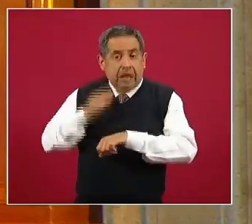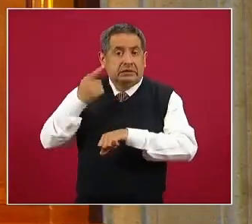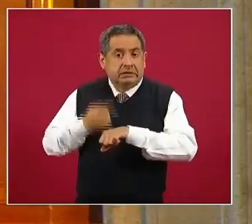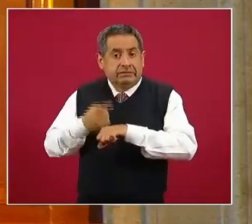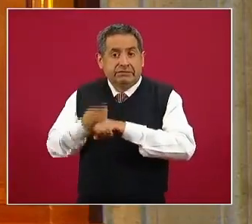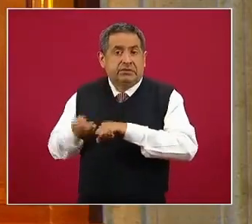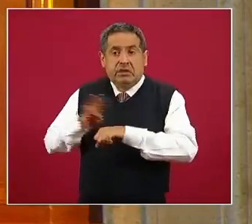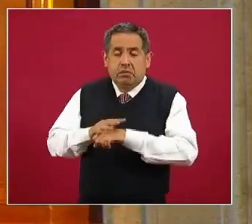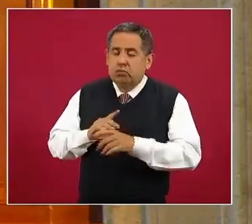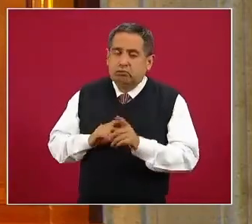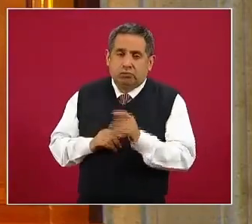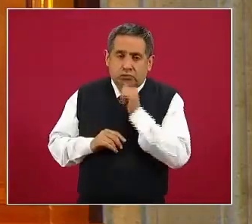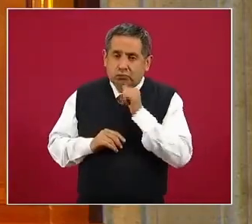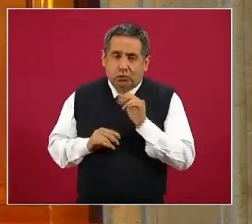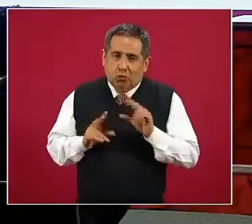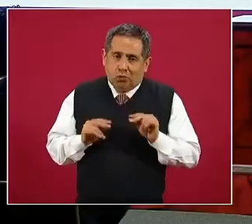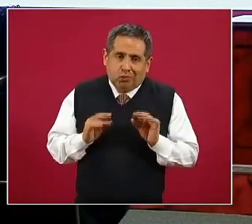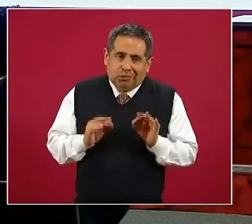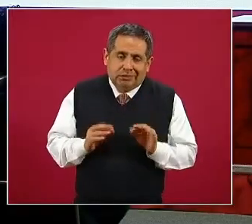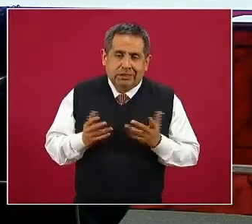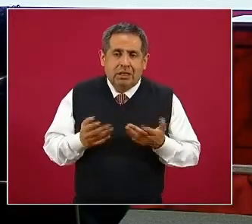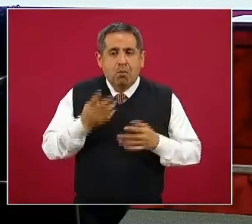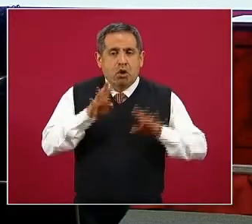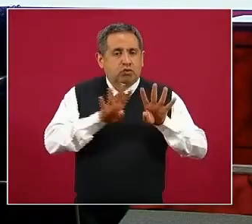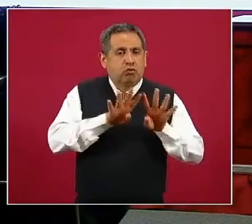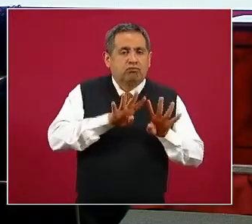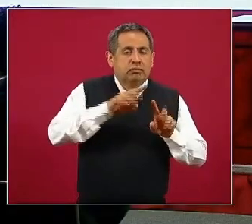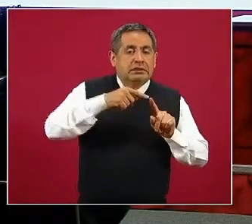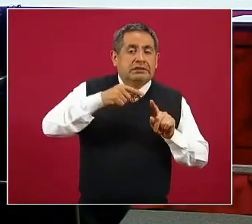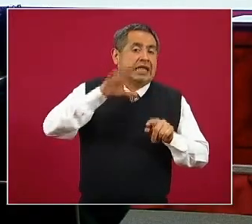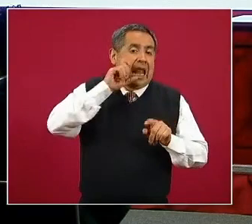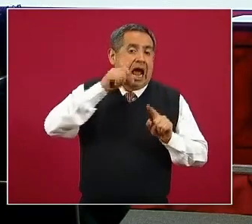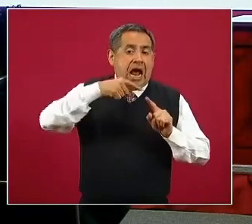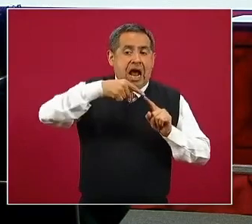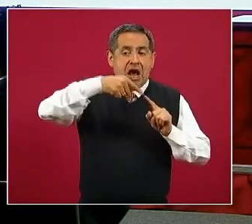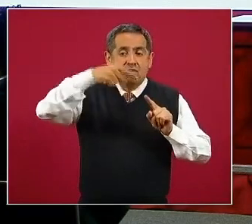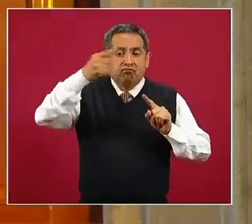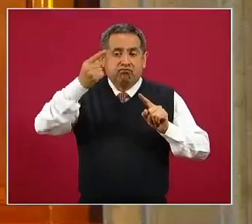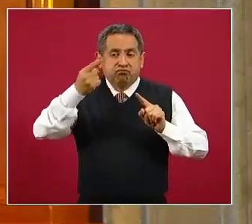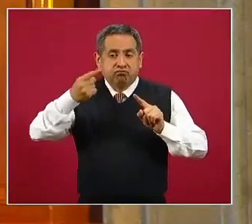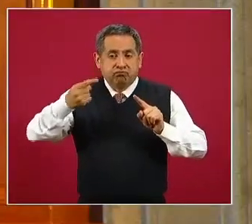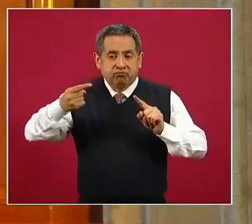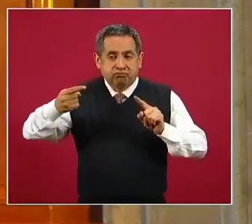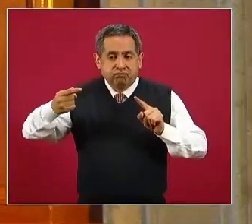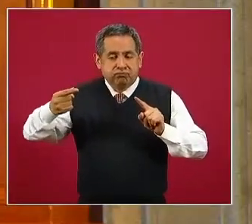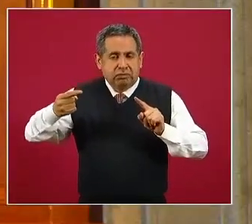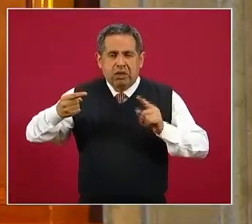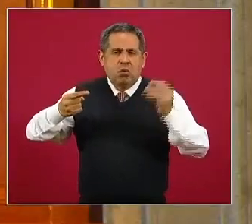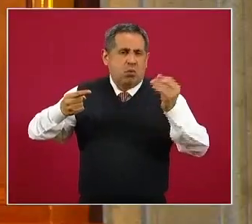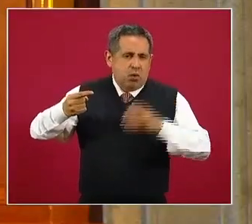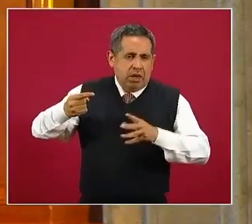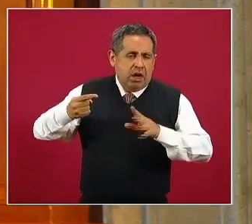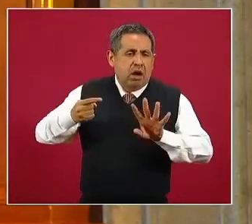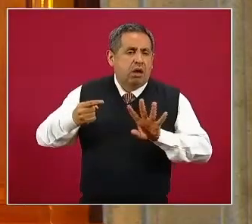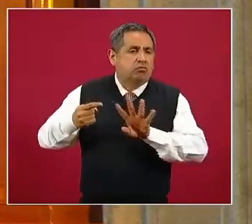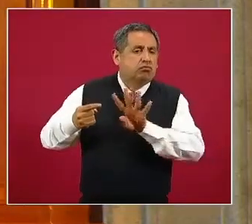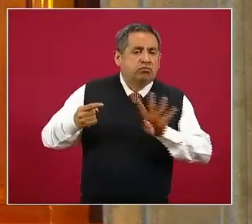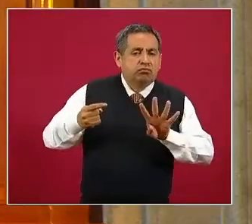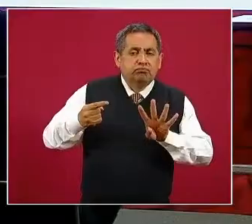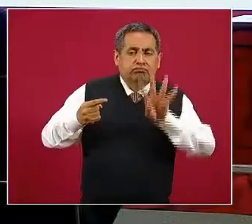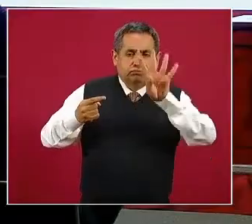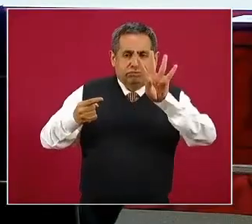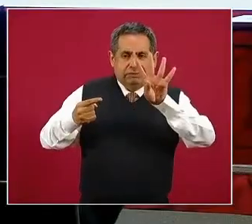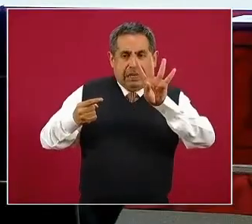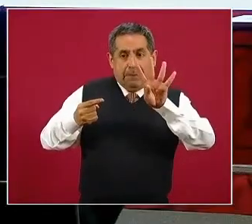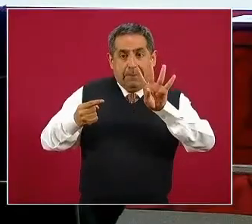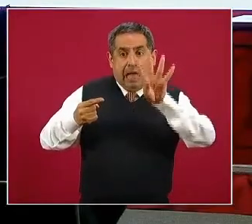más personas que tienen COVID. Por eso vemos como la barra naranja, independientemente de que la cantidad de personas muestreadas se incrementó